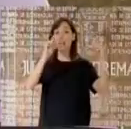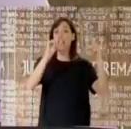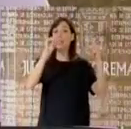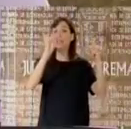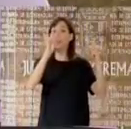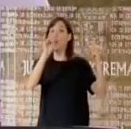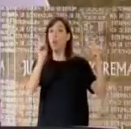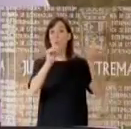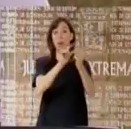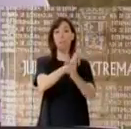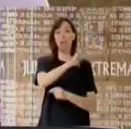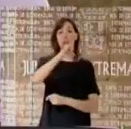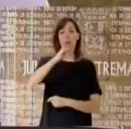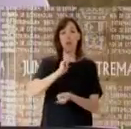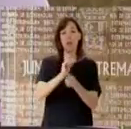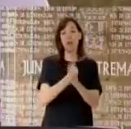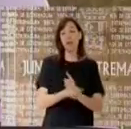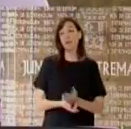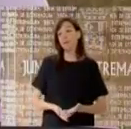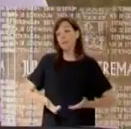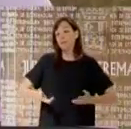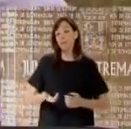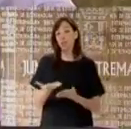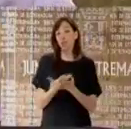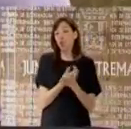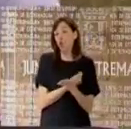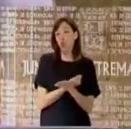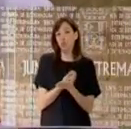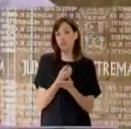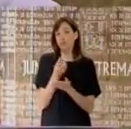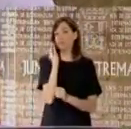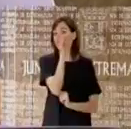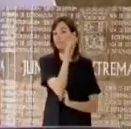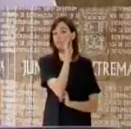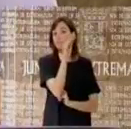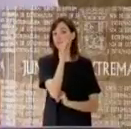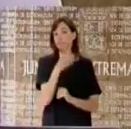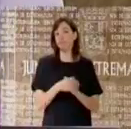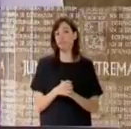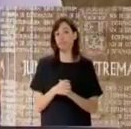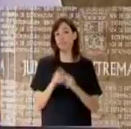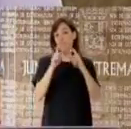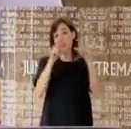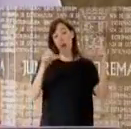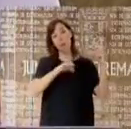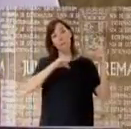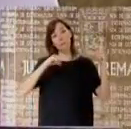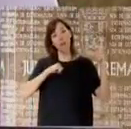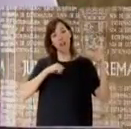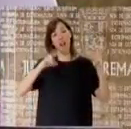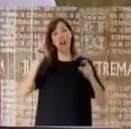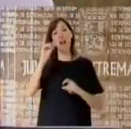bueno, vamos todo el mundo a estudiar, todo el mundo a trabajar y que se lo digan a la ITV privada de Jara y de la Vera. Claro,